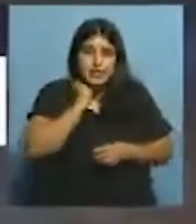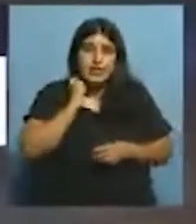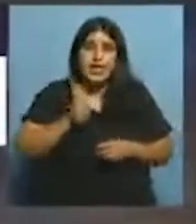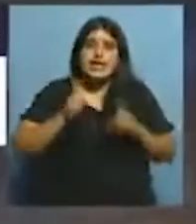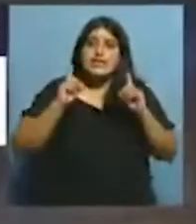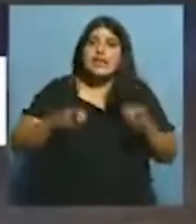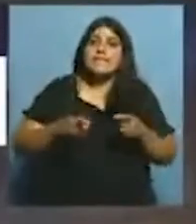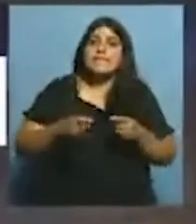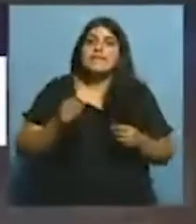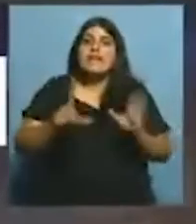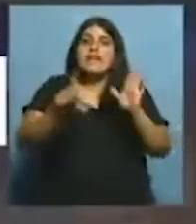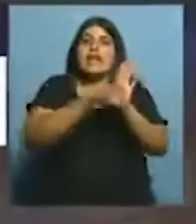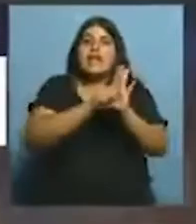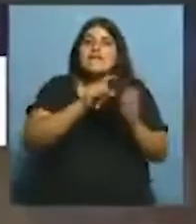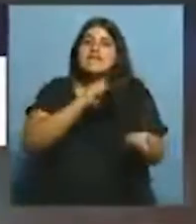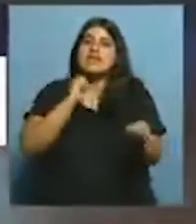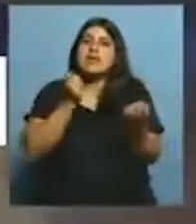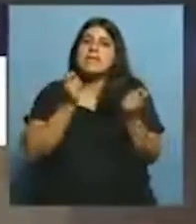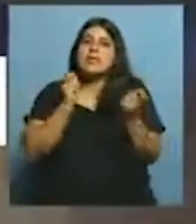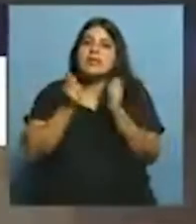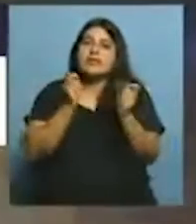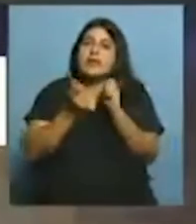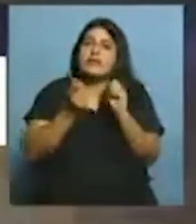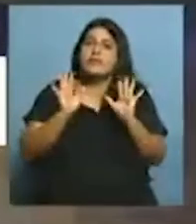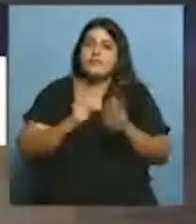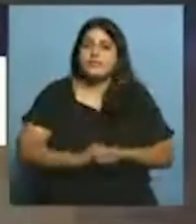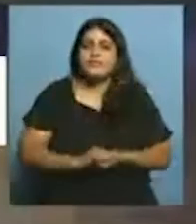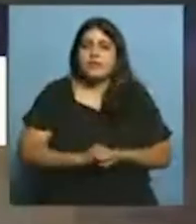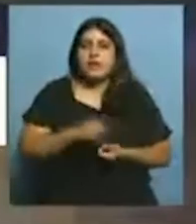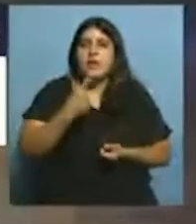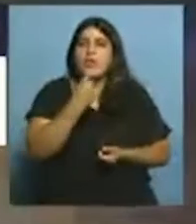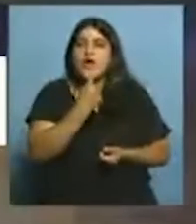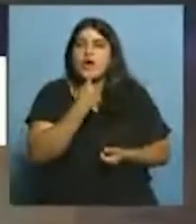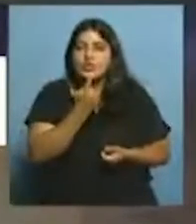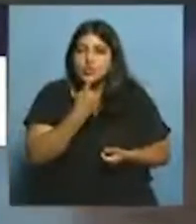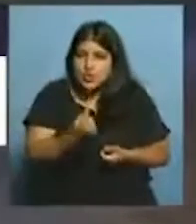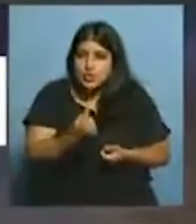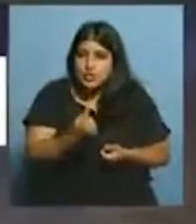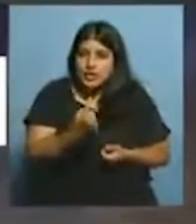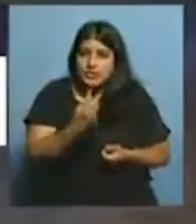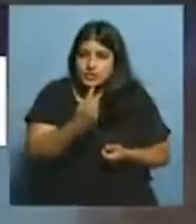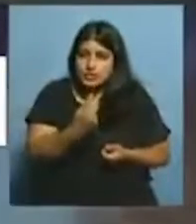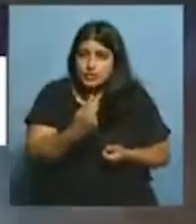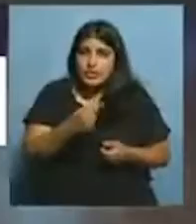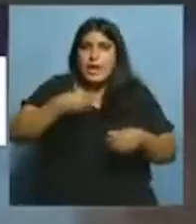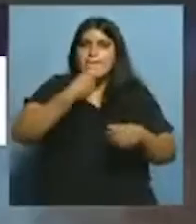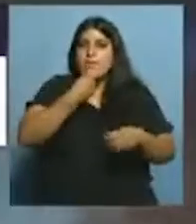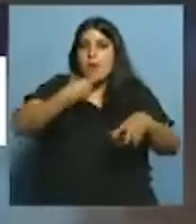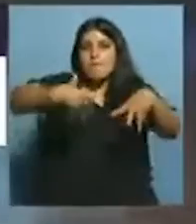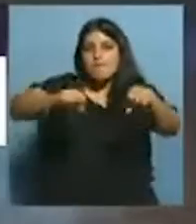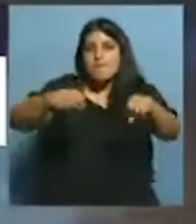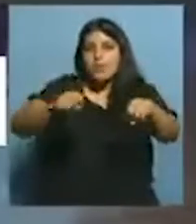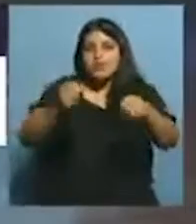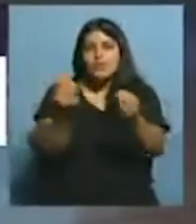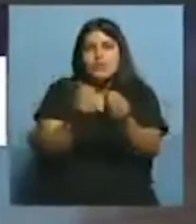impulsan modificaciones a la Ley Nacional de Tránsito. Jorge, una consultita para Alejandro, tiene que ver con las motos. Calcula que son muchos